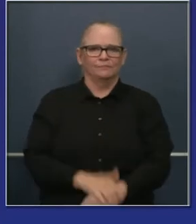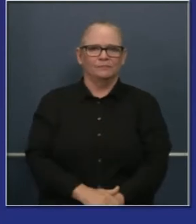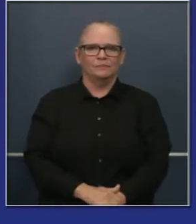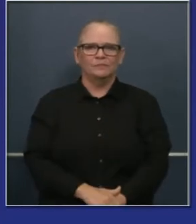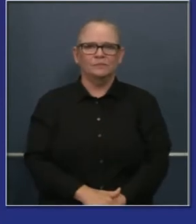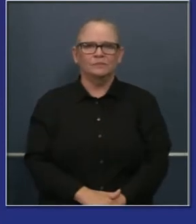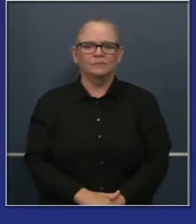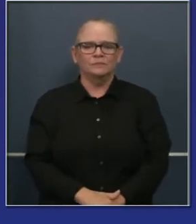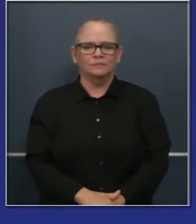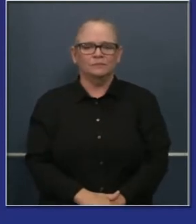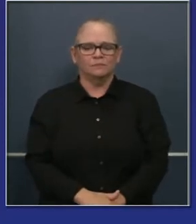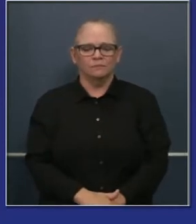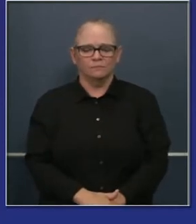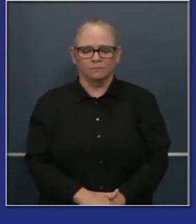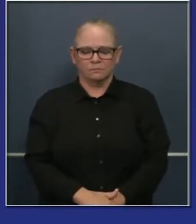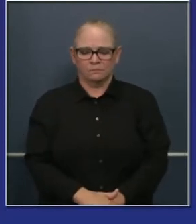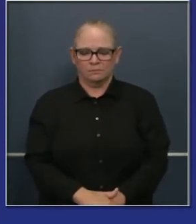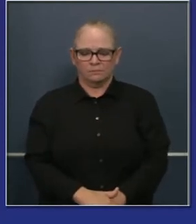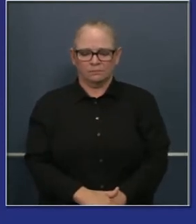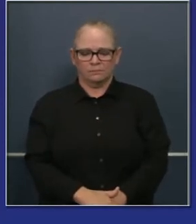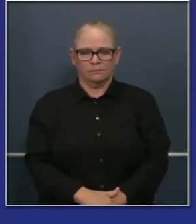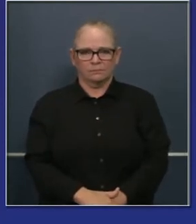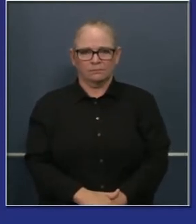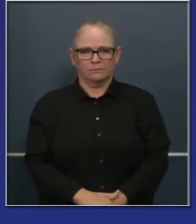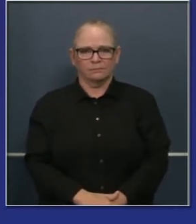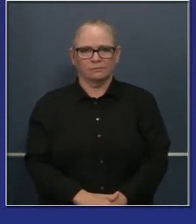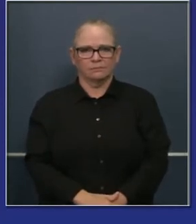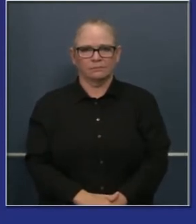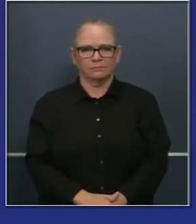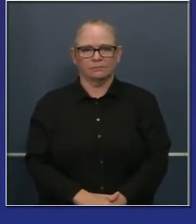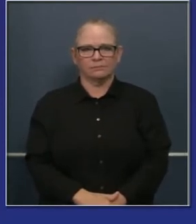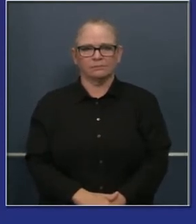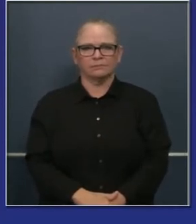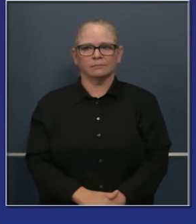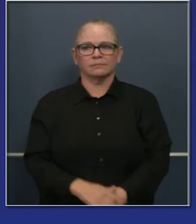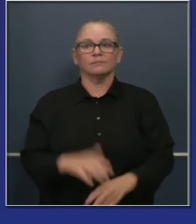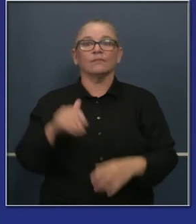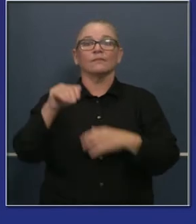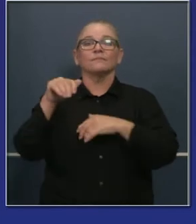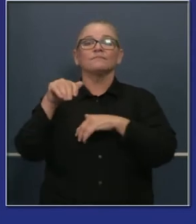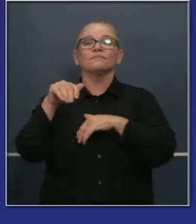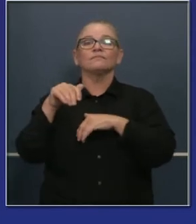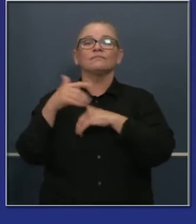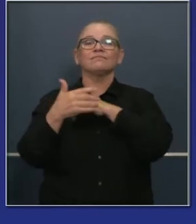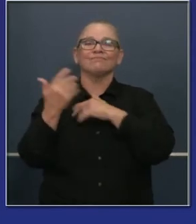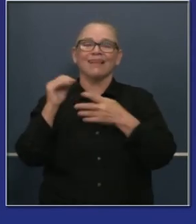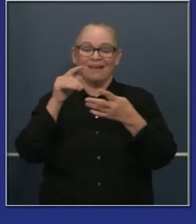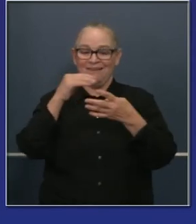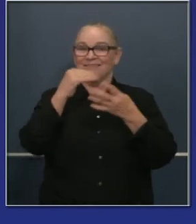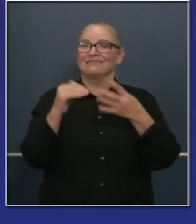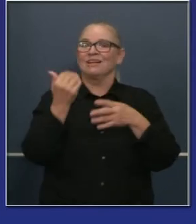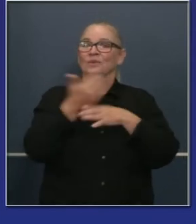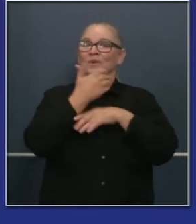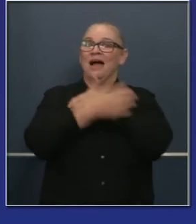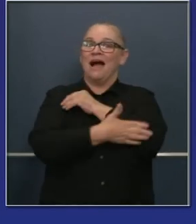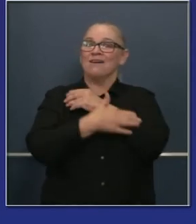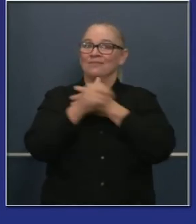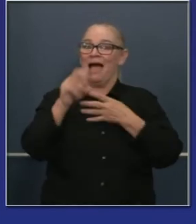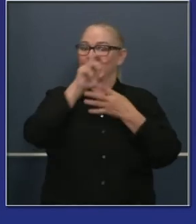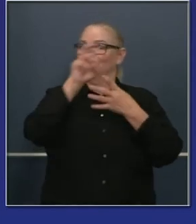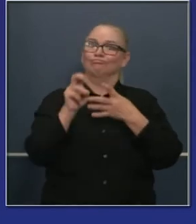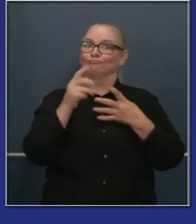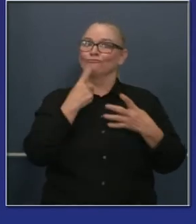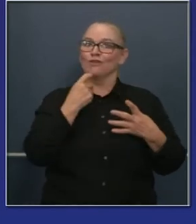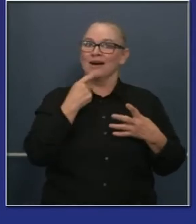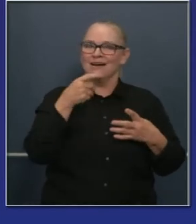gracias doctor como el doctor galli dijo nuevos condados serán fueron añadidos al rojo mar y niño y